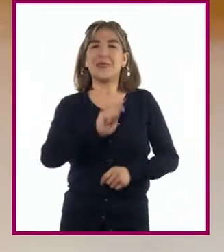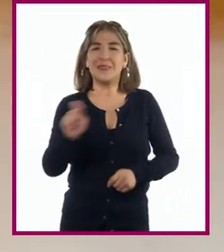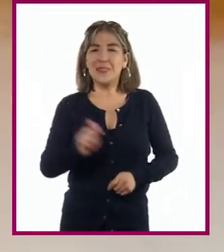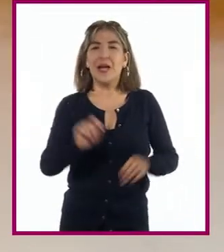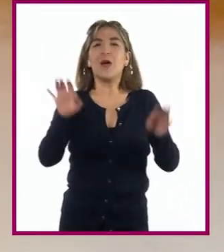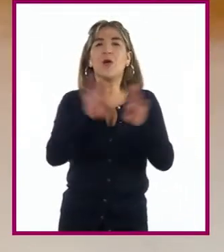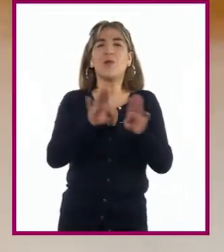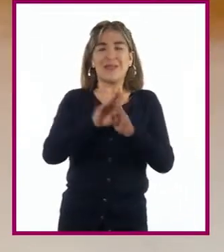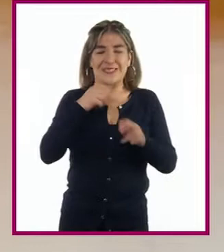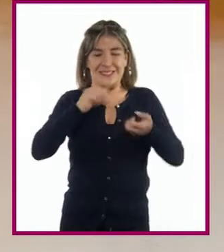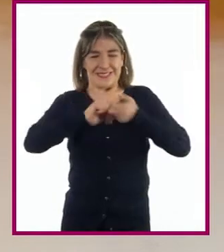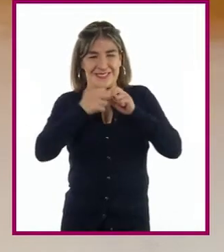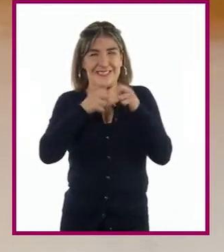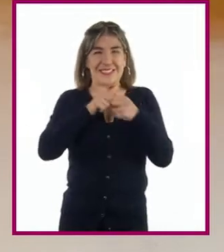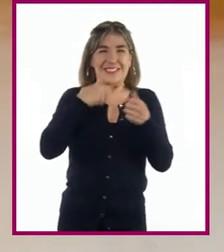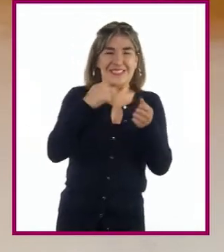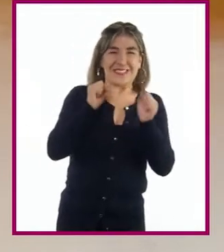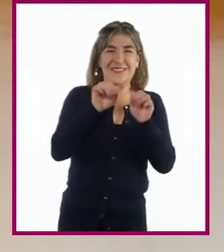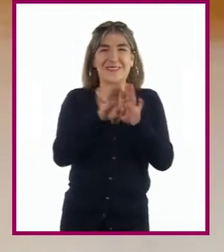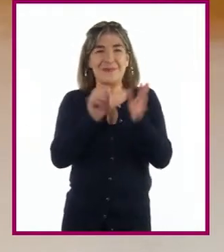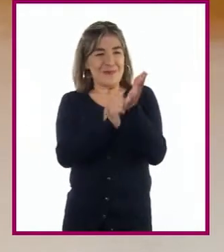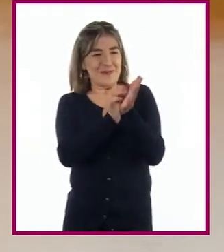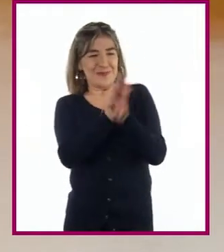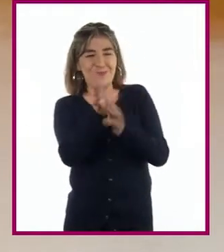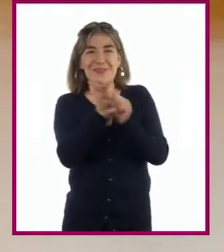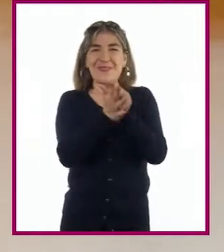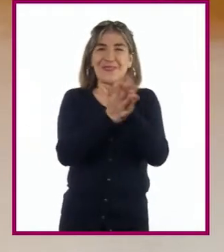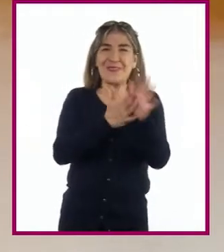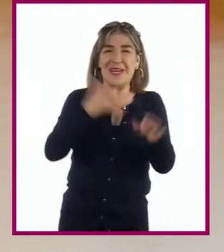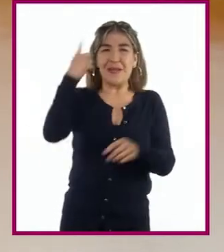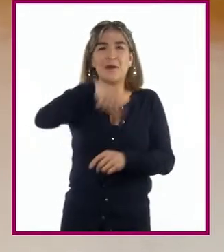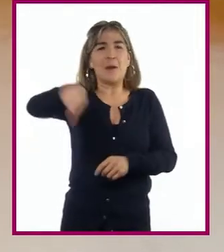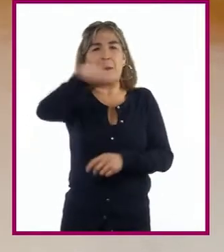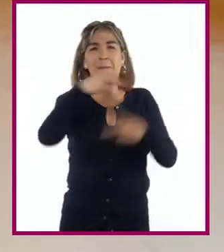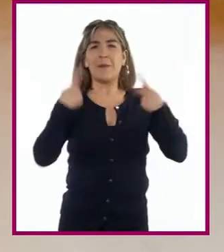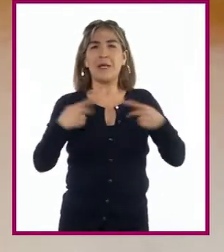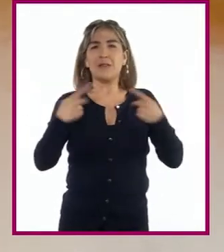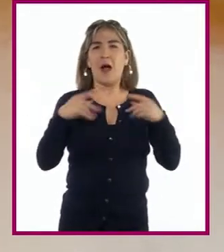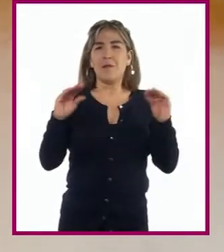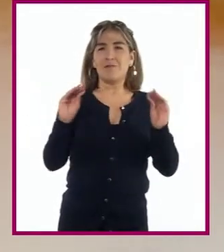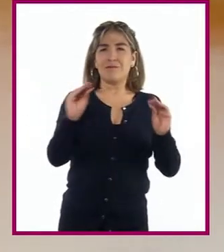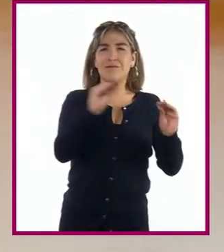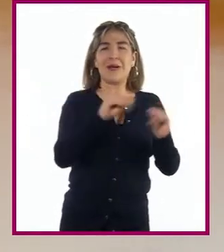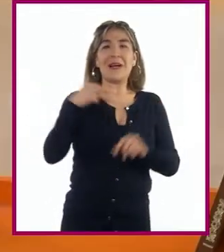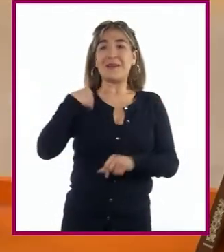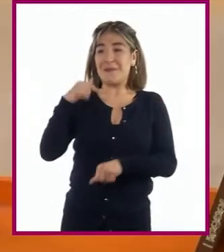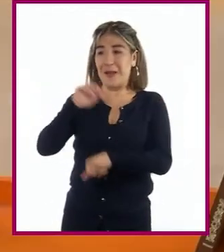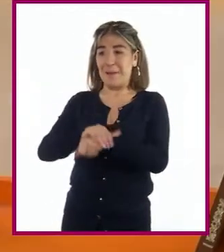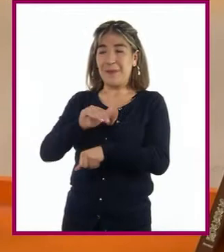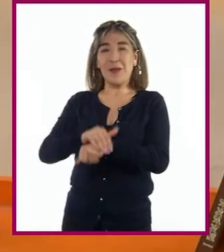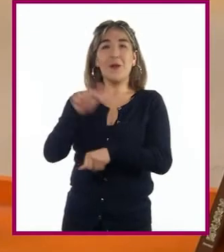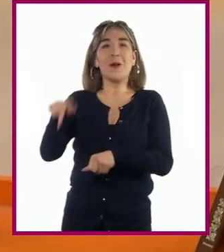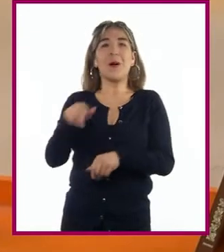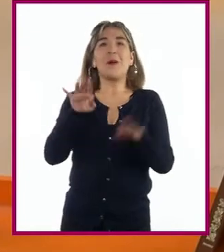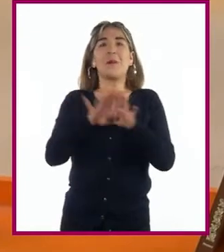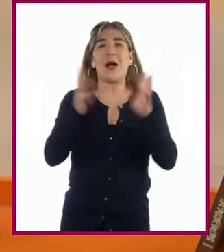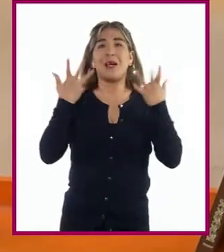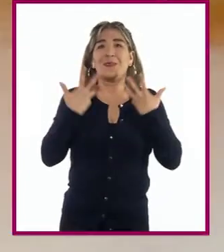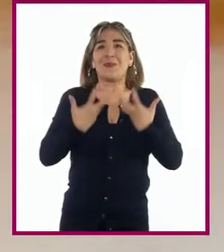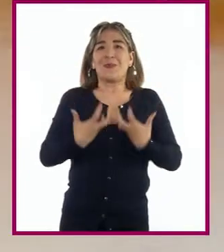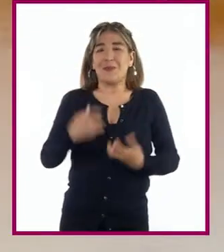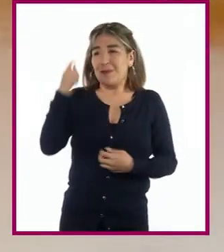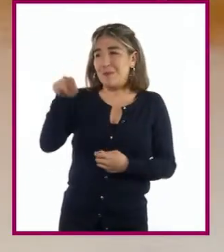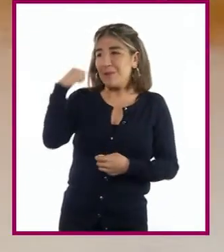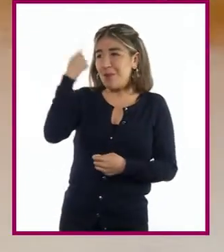manos. El público estaba en silencio y yo solo veía la cara de mi compañero todo asustado. No recuerdo